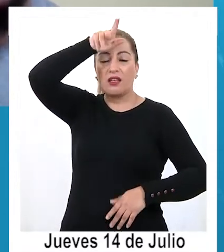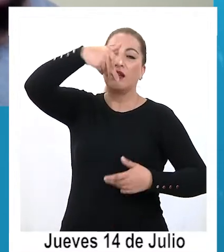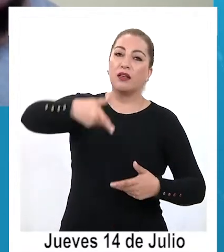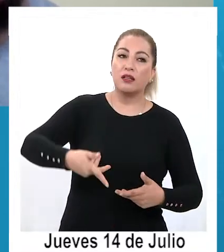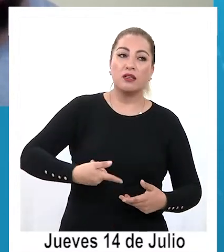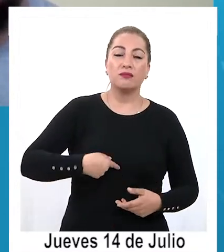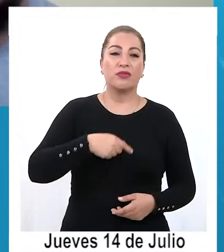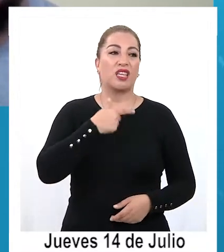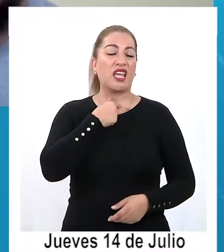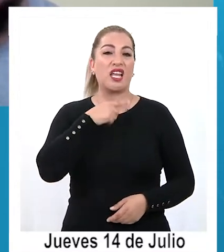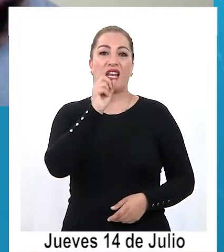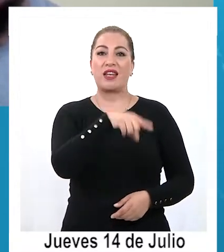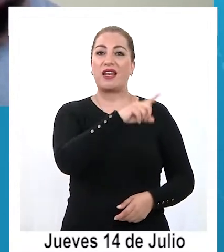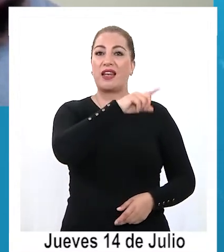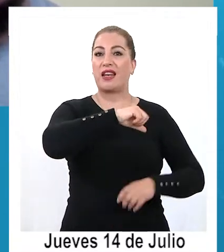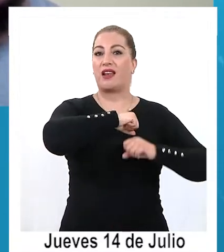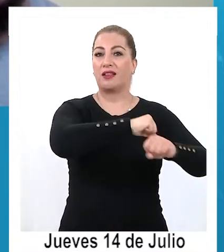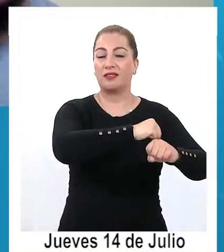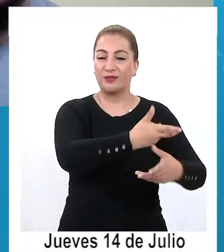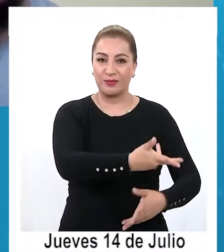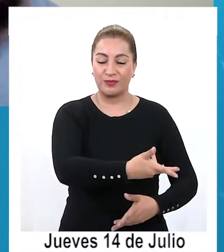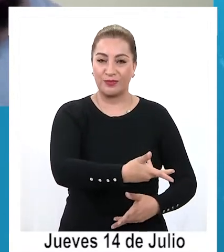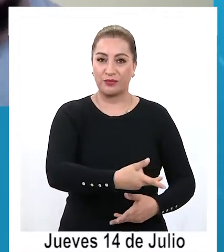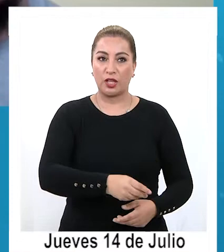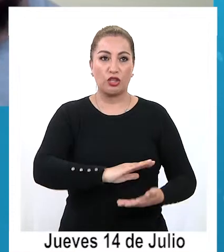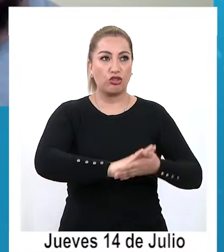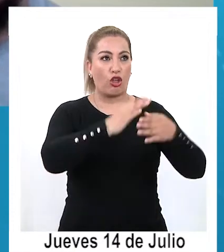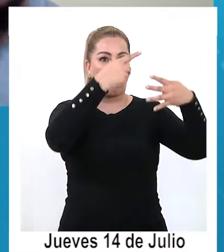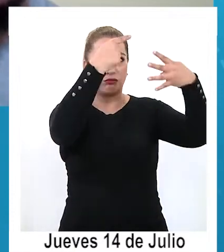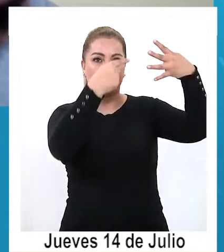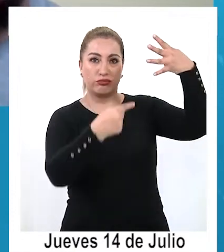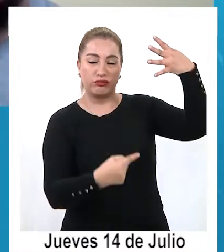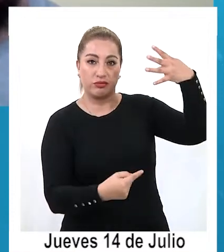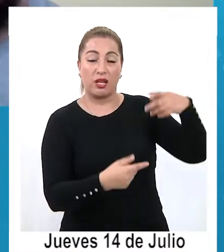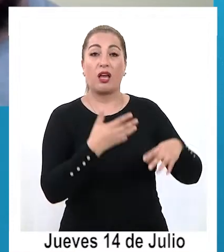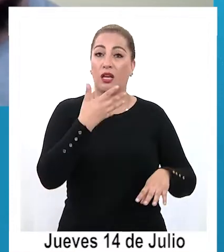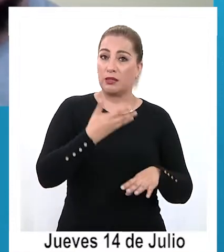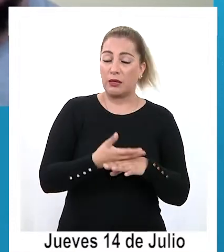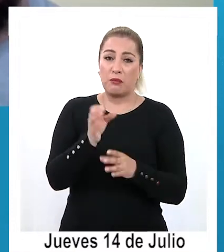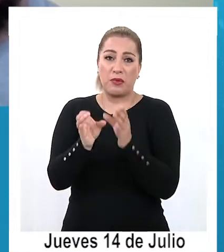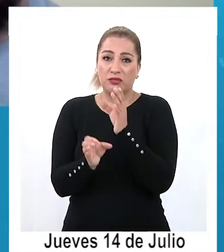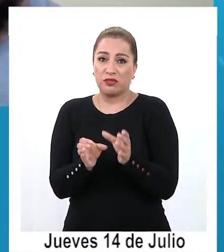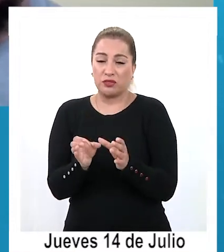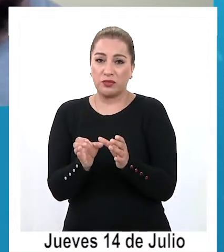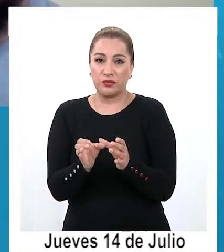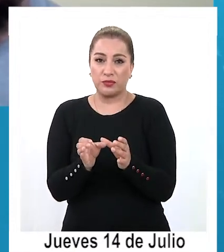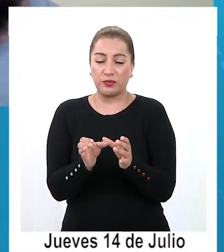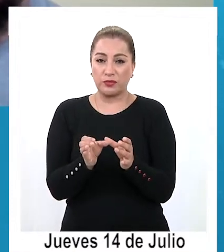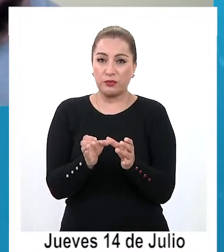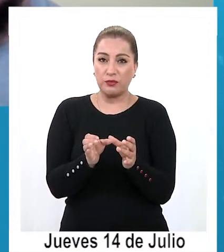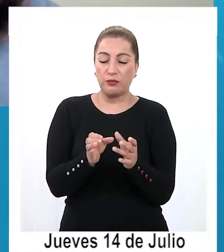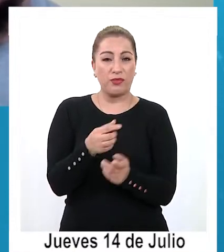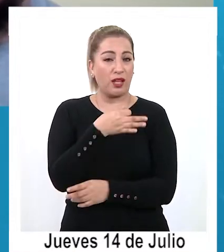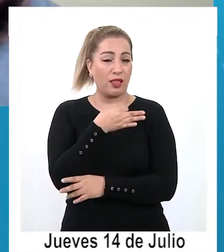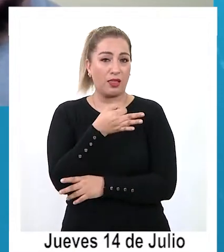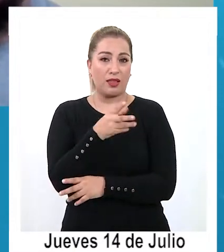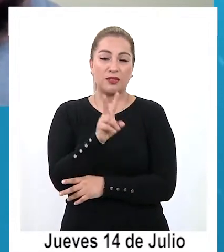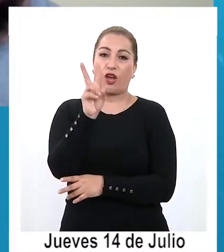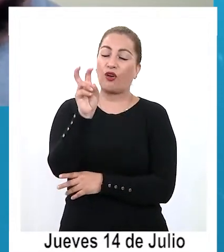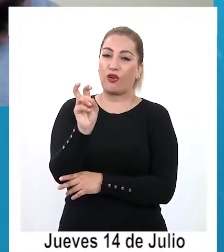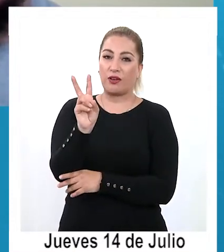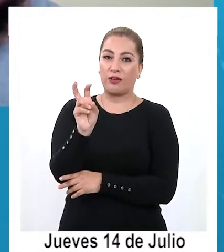estarían rechazando el texto completo. También hay otros sectores que también han señalado respecto